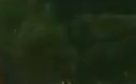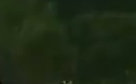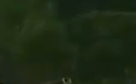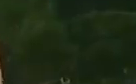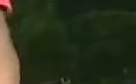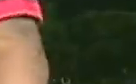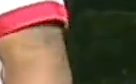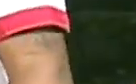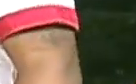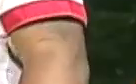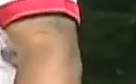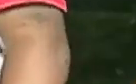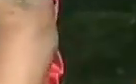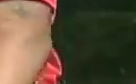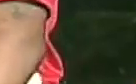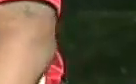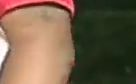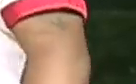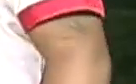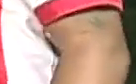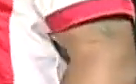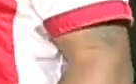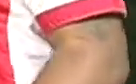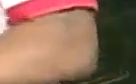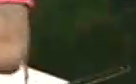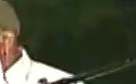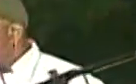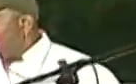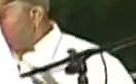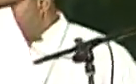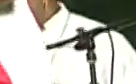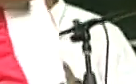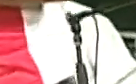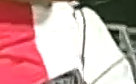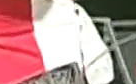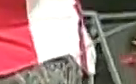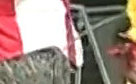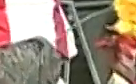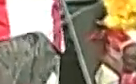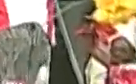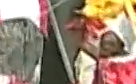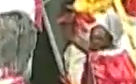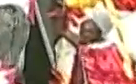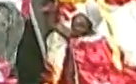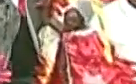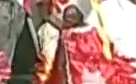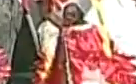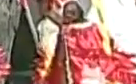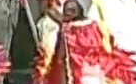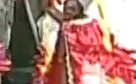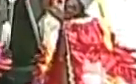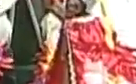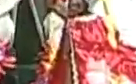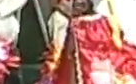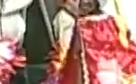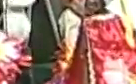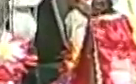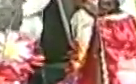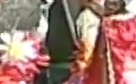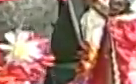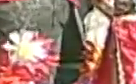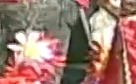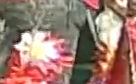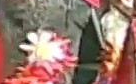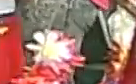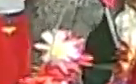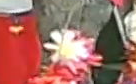Vamos a cambiarle la casa a mamá y también a la señora. Todos los barrios unidos, vamos a cantar ahora. Barrio